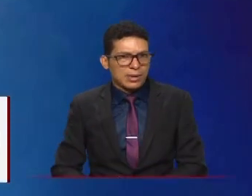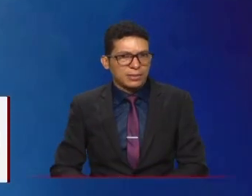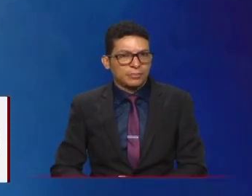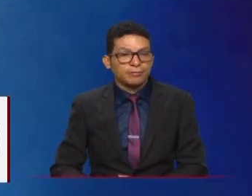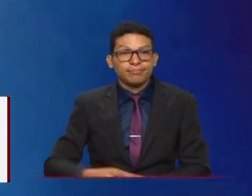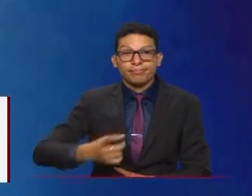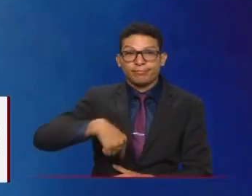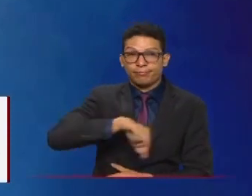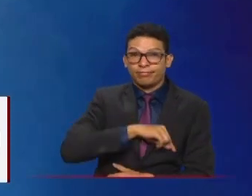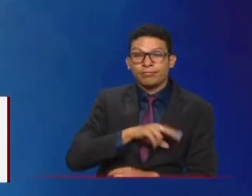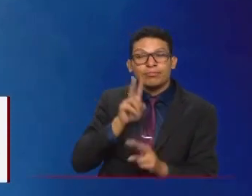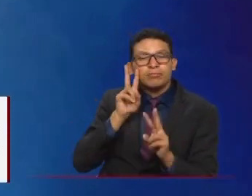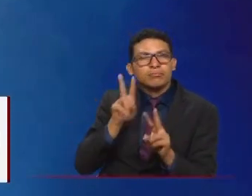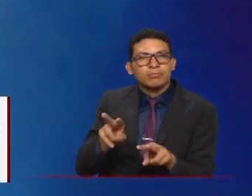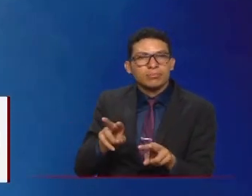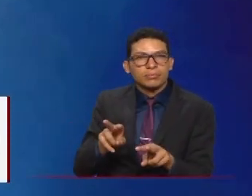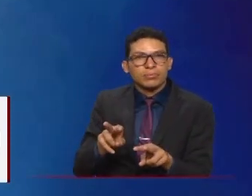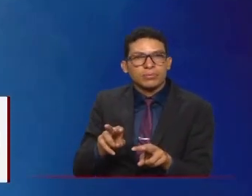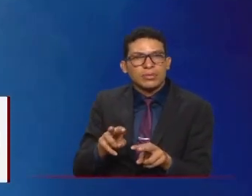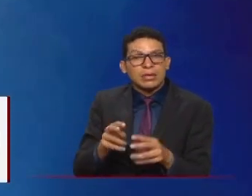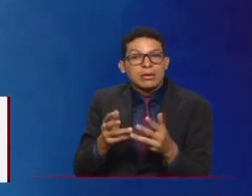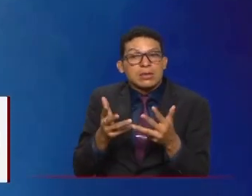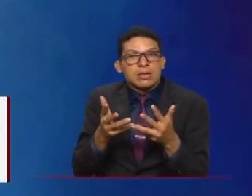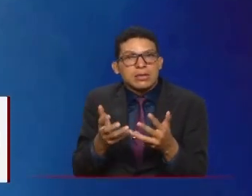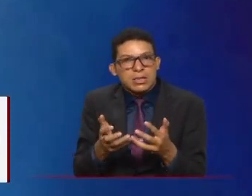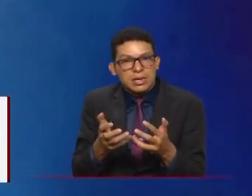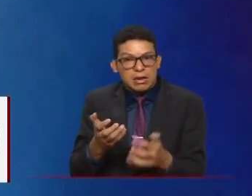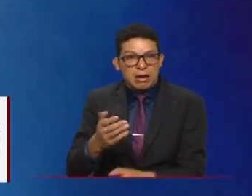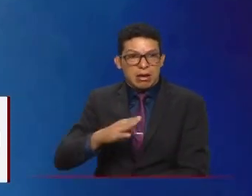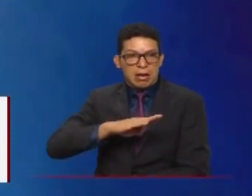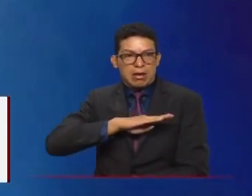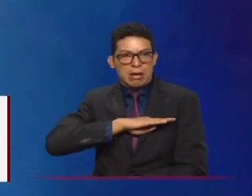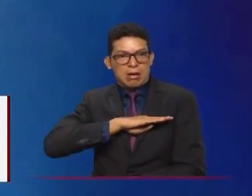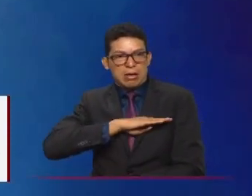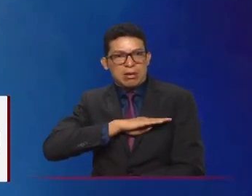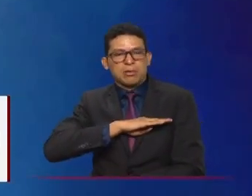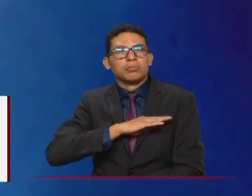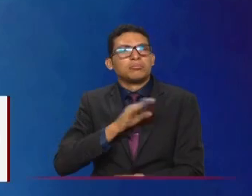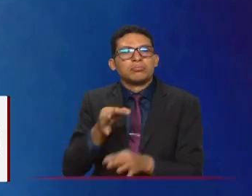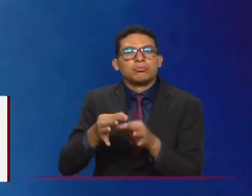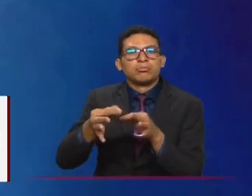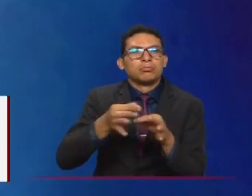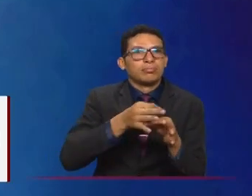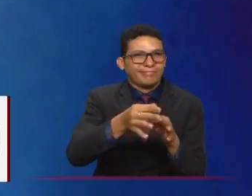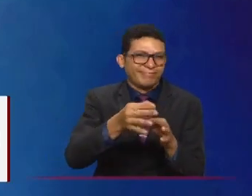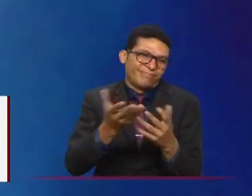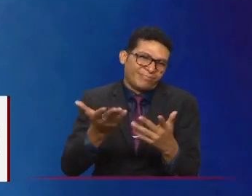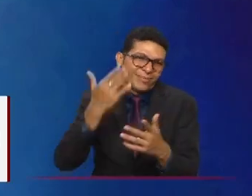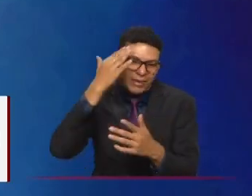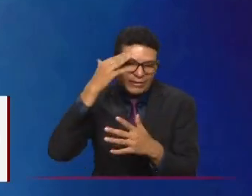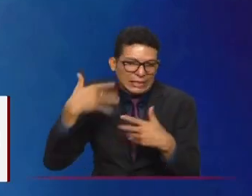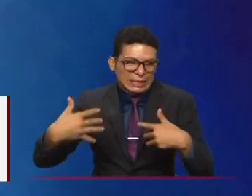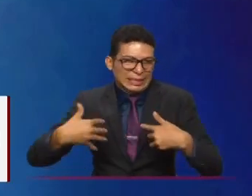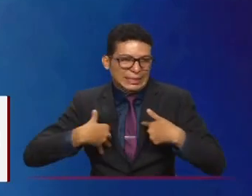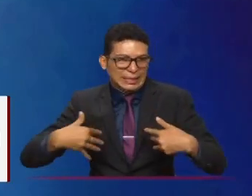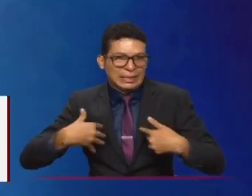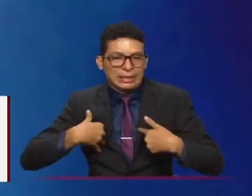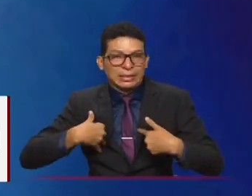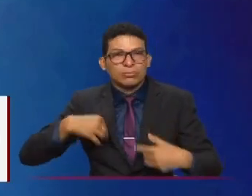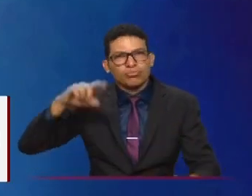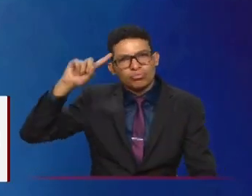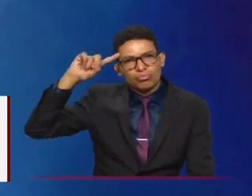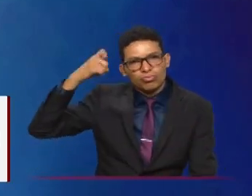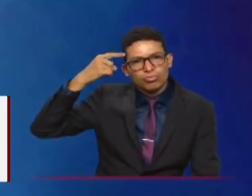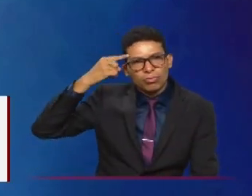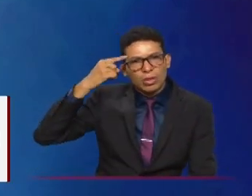hemos visto es eh el empeño por los alcaldes de los municipios afectados por la gobernadora